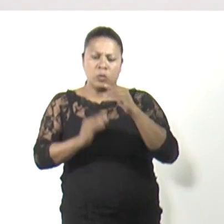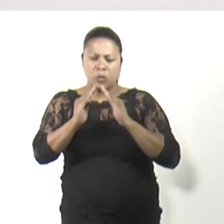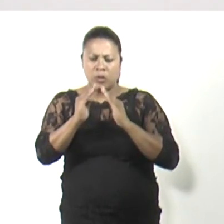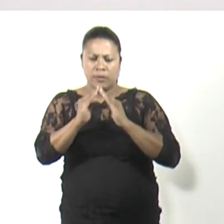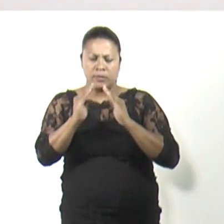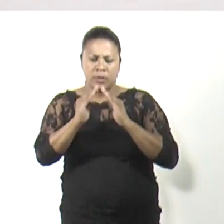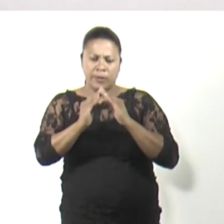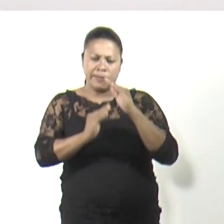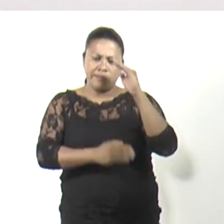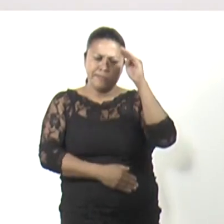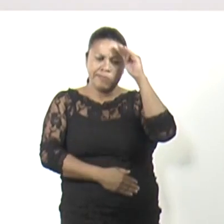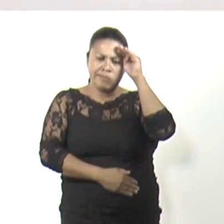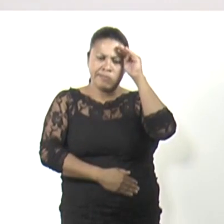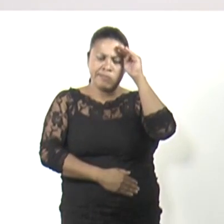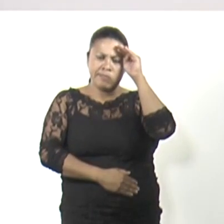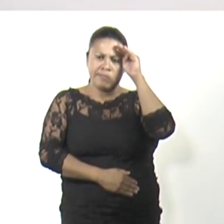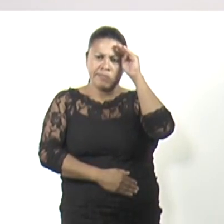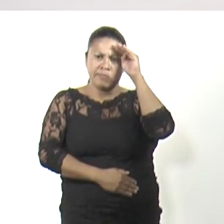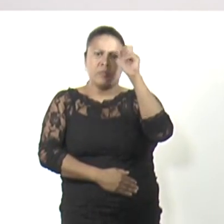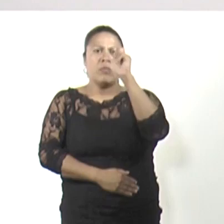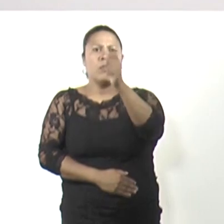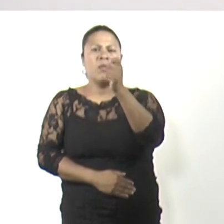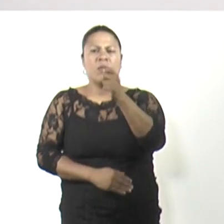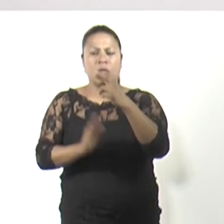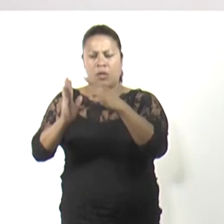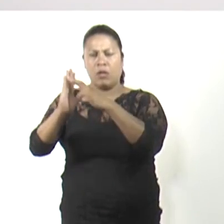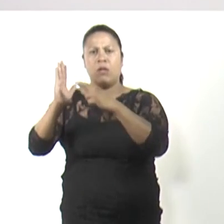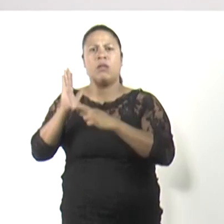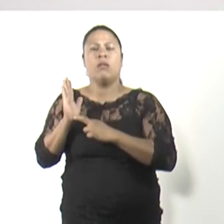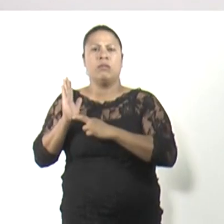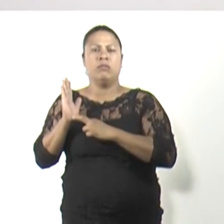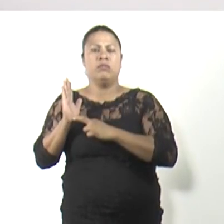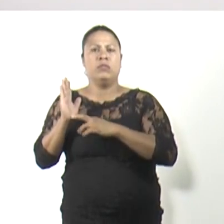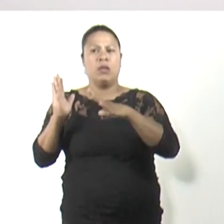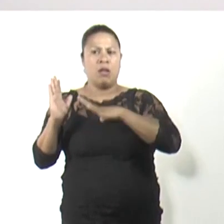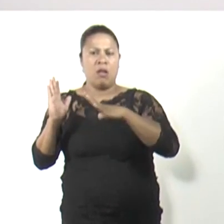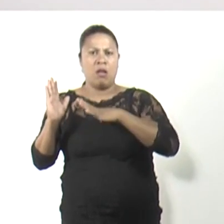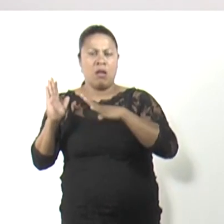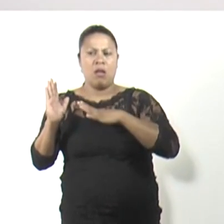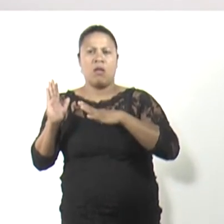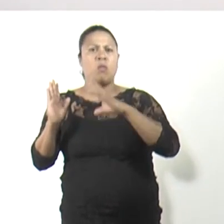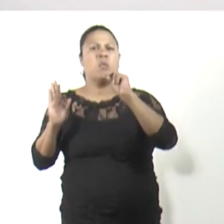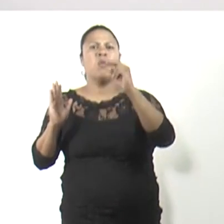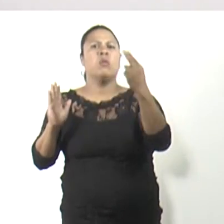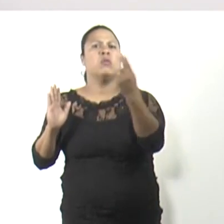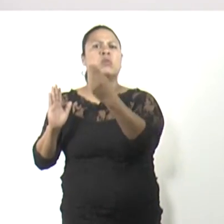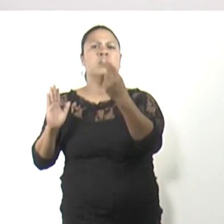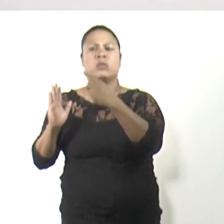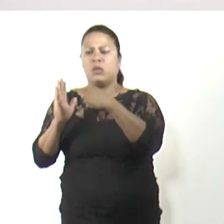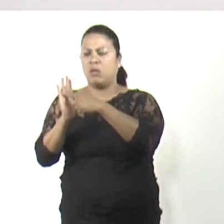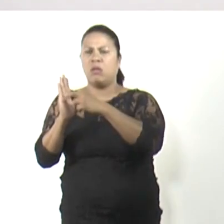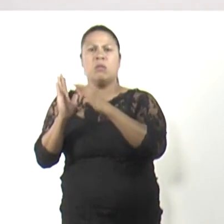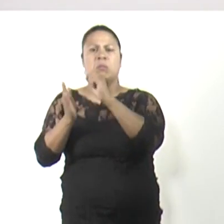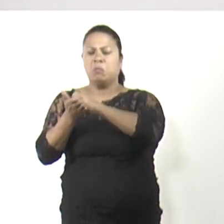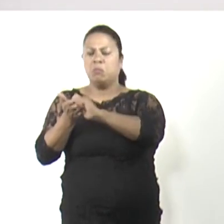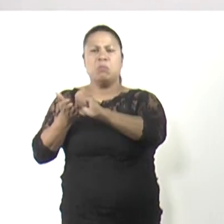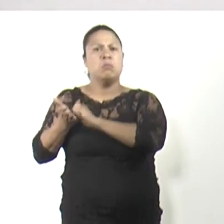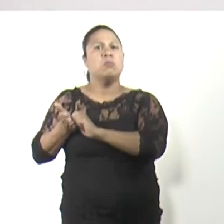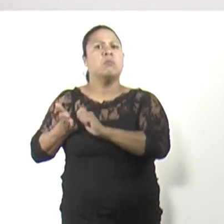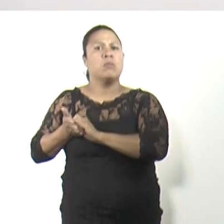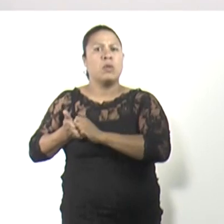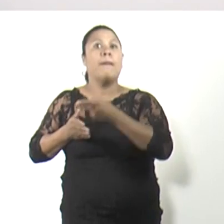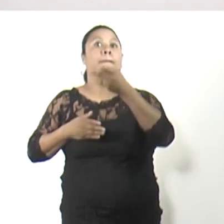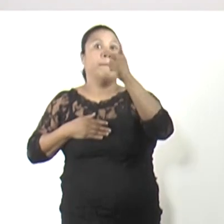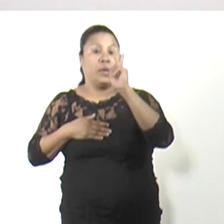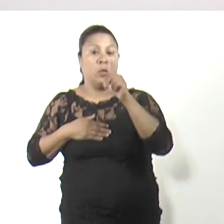casa. ¿Cuáles son las reglas que existen que no necesariamente están escritas, pero